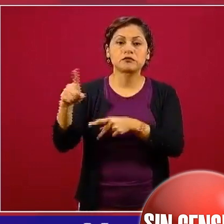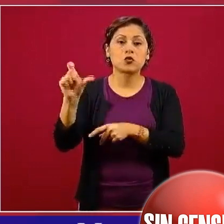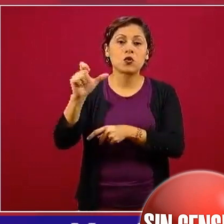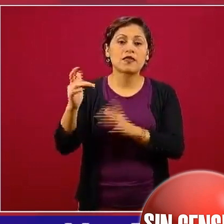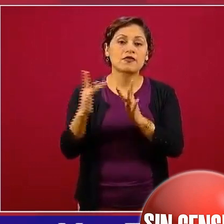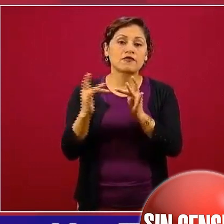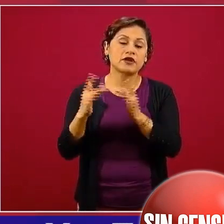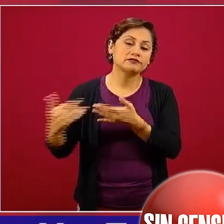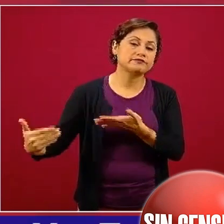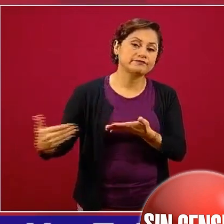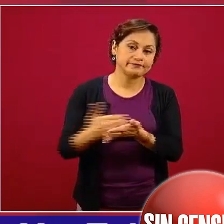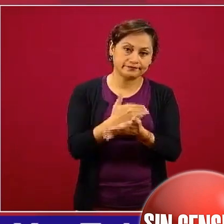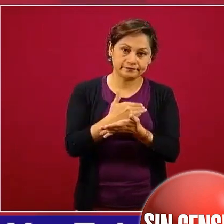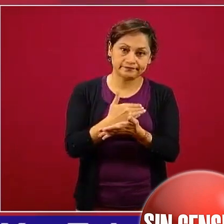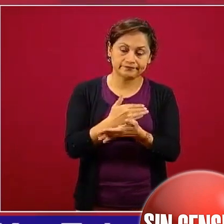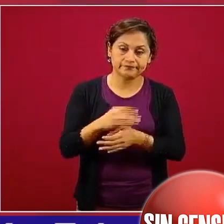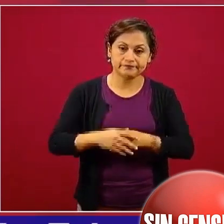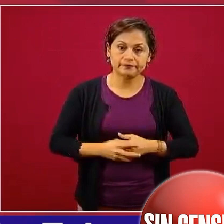Él